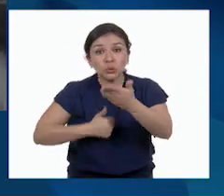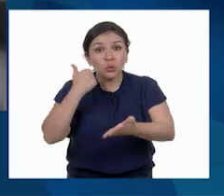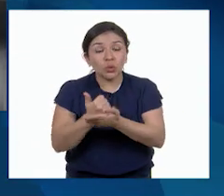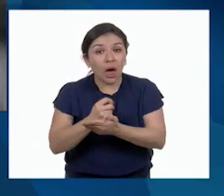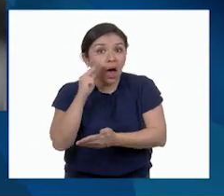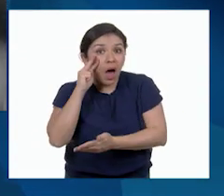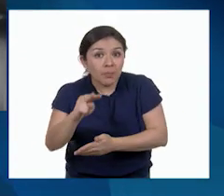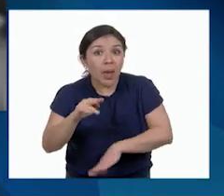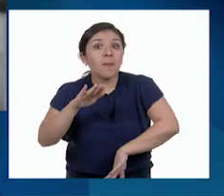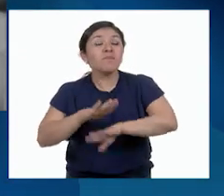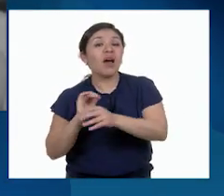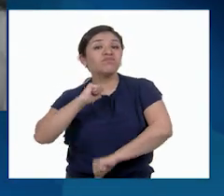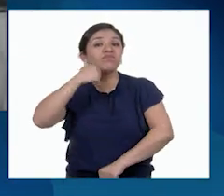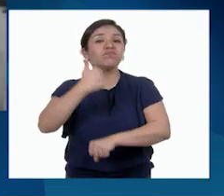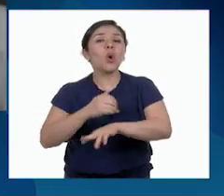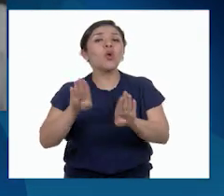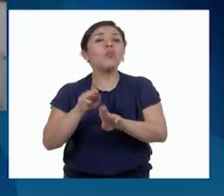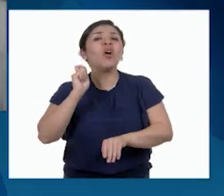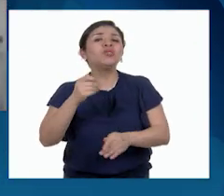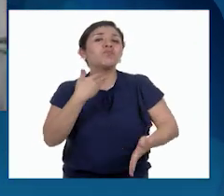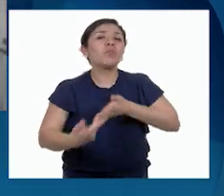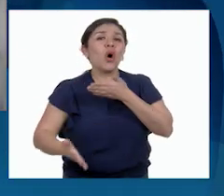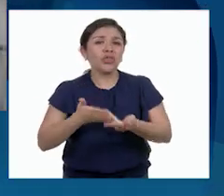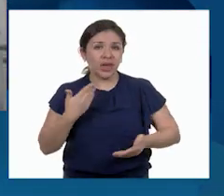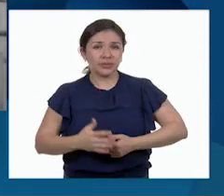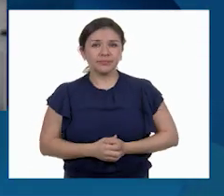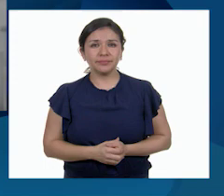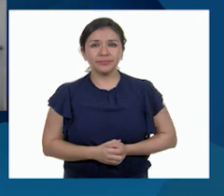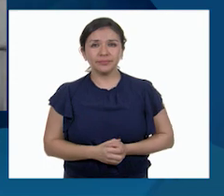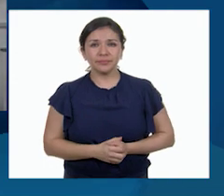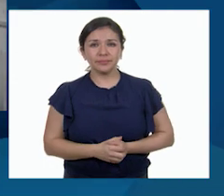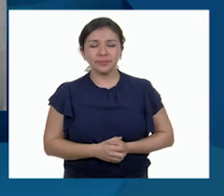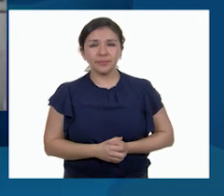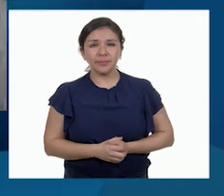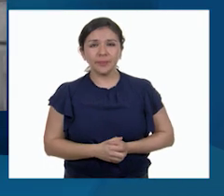cobra una gran presencia de modernidad.